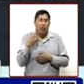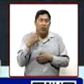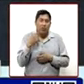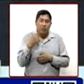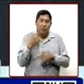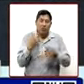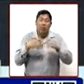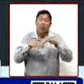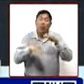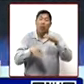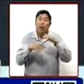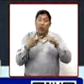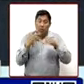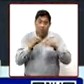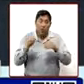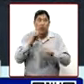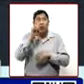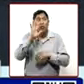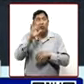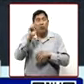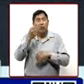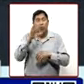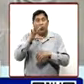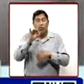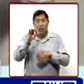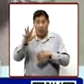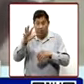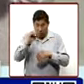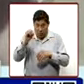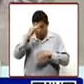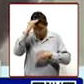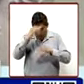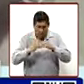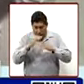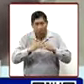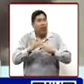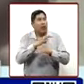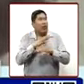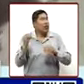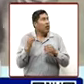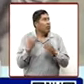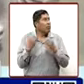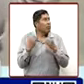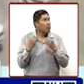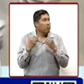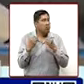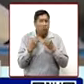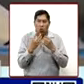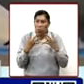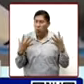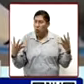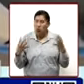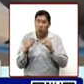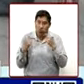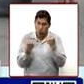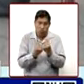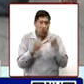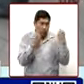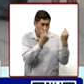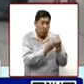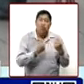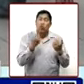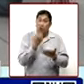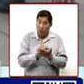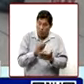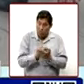al haber básico y el 5.85% al salario mínimo nacional, donde la mayoría de sectores de la economía que han